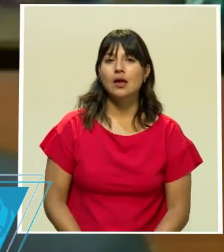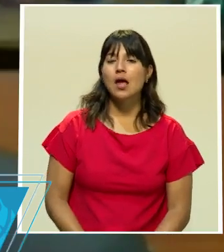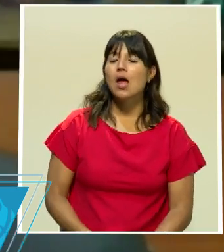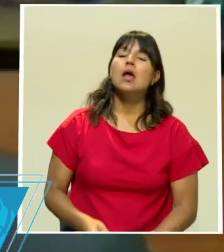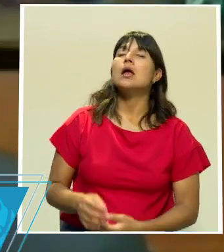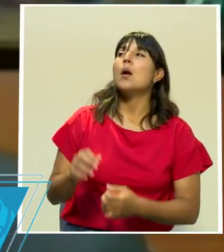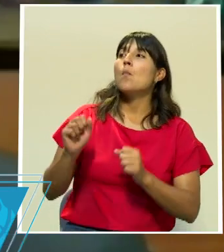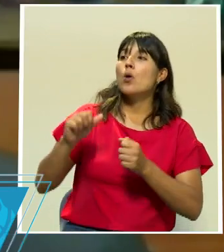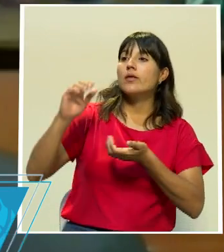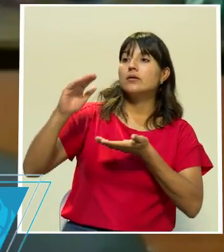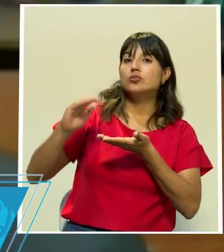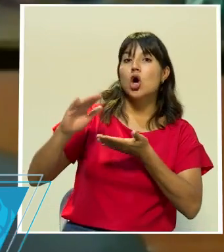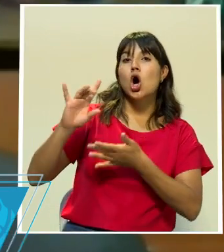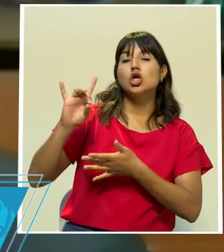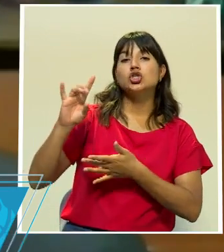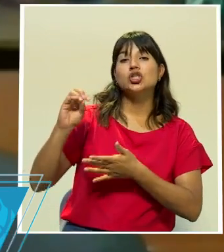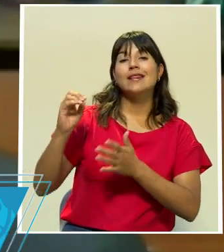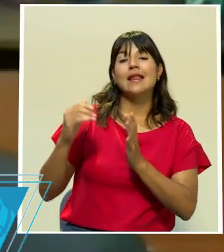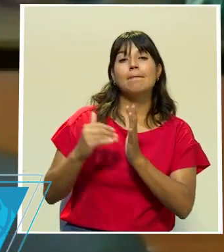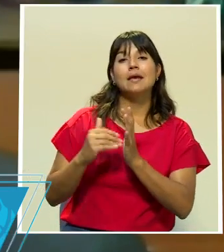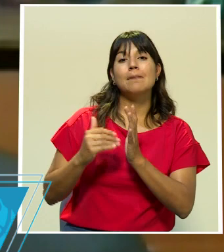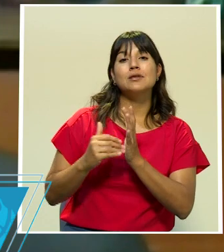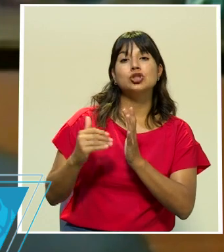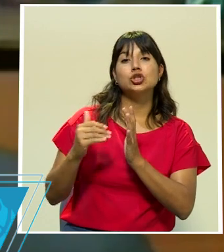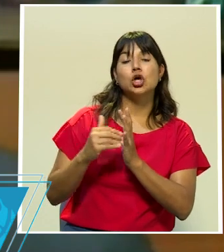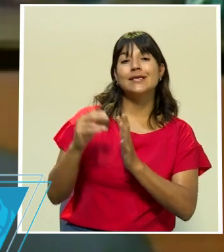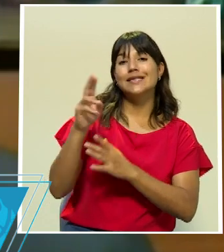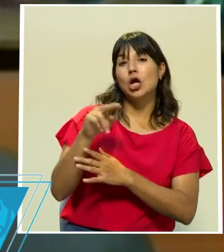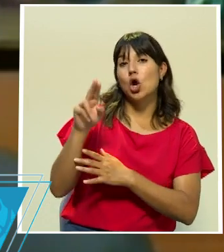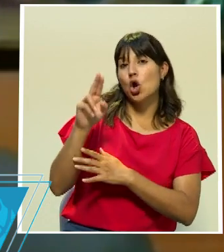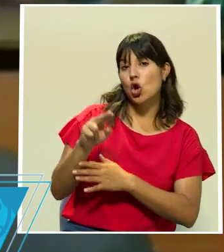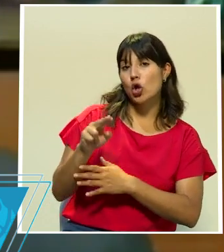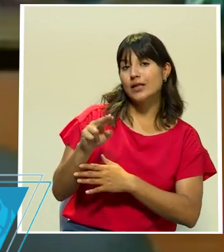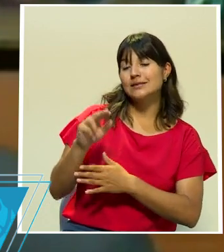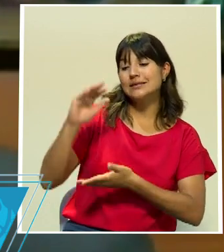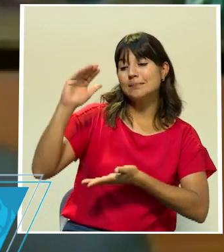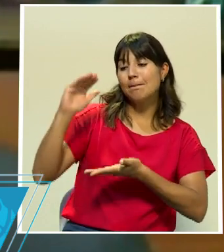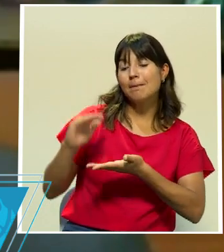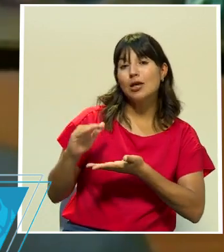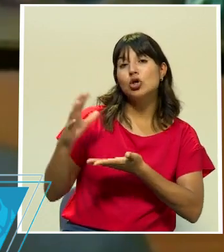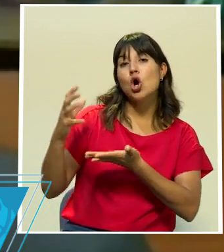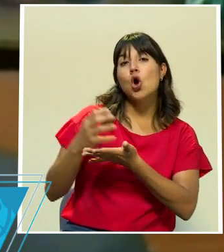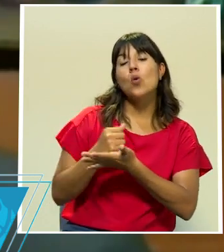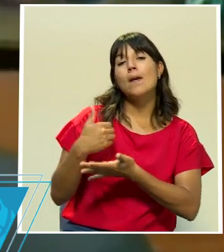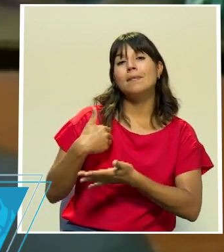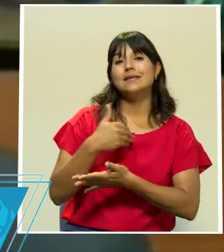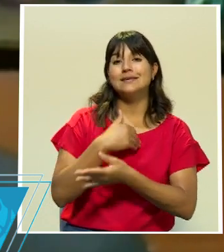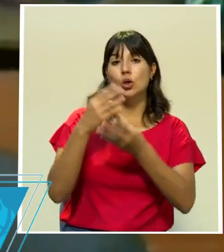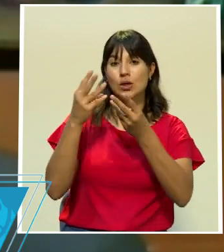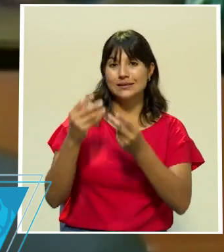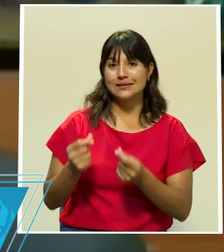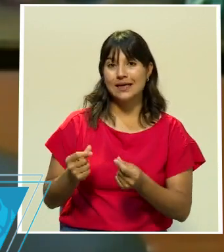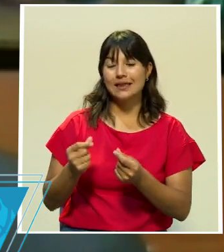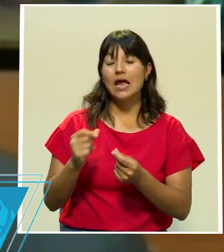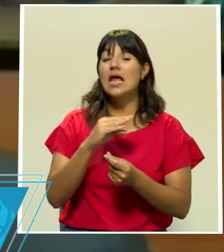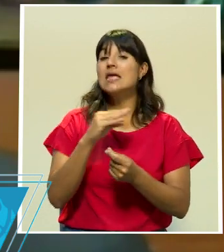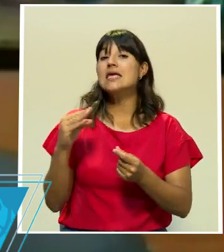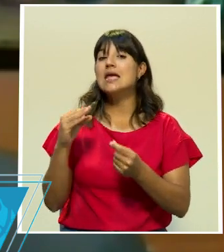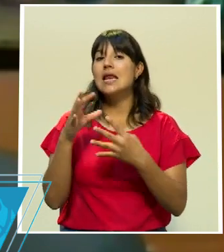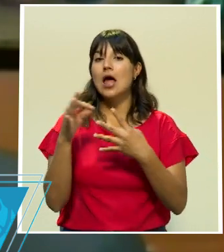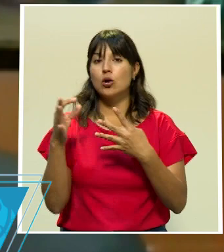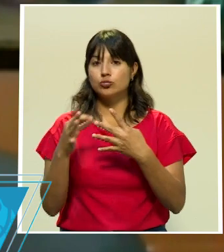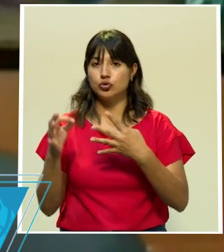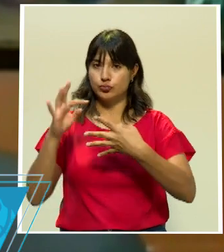está, 80.000 millones de colones, así lo ha alertado Hacienda, sería la afectación a los recursos, y las posiciones son